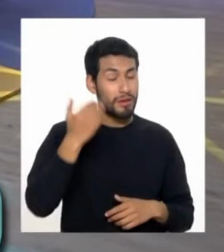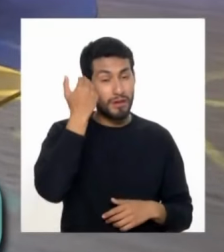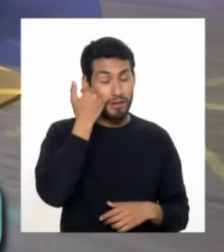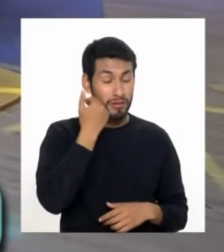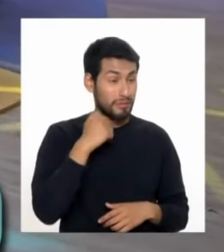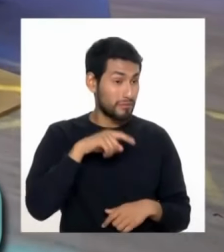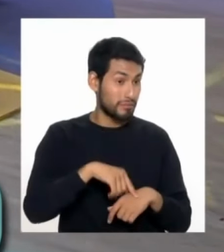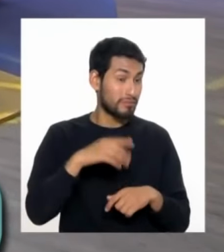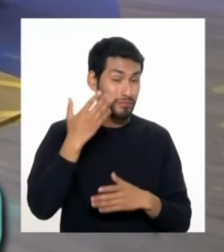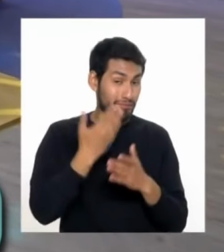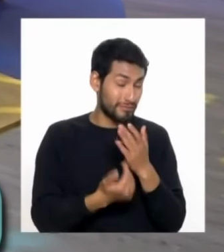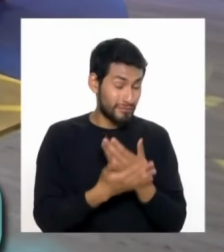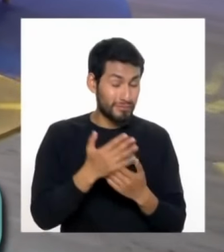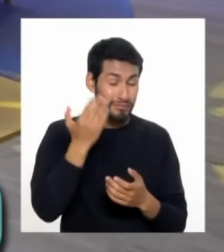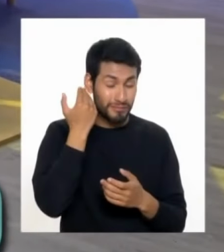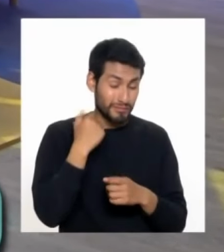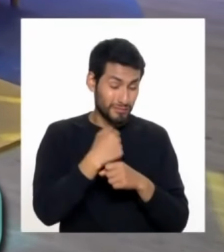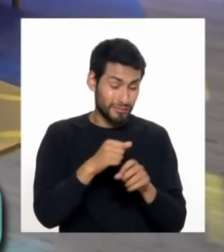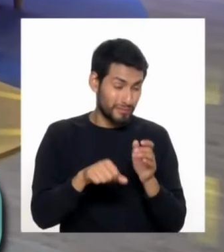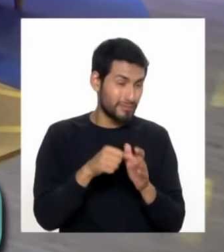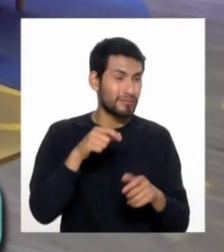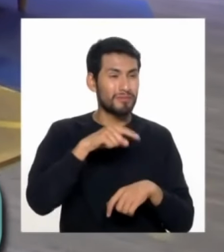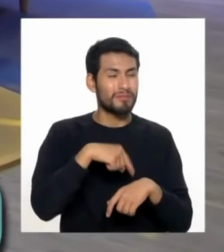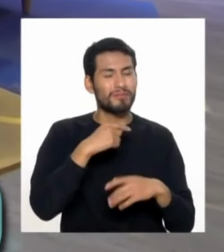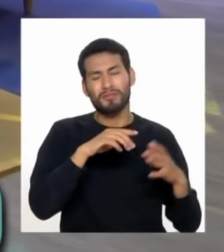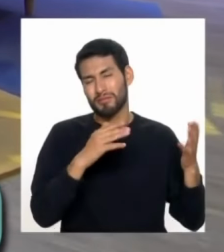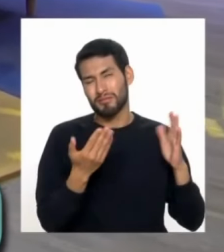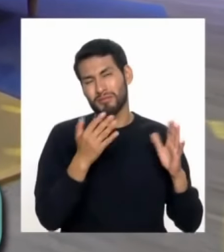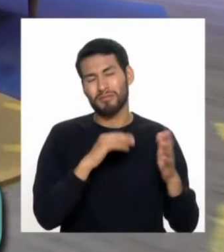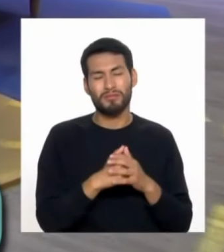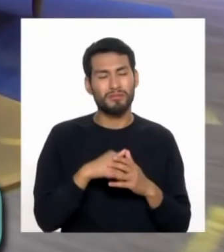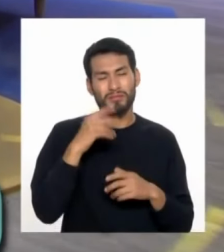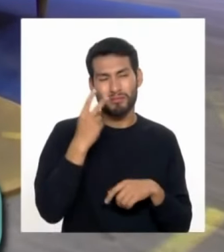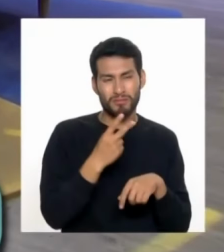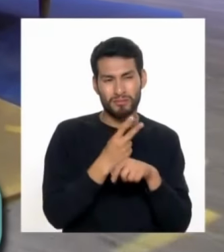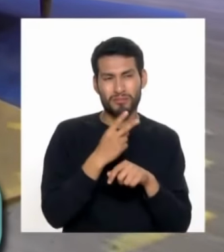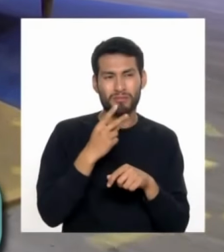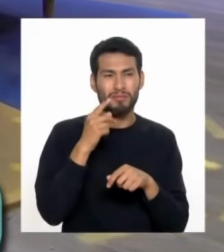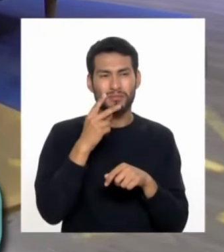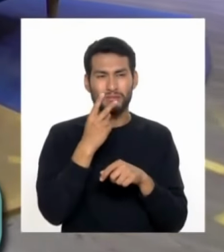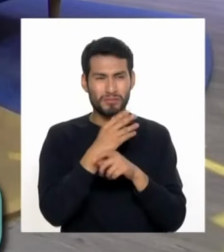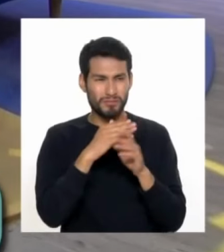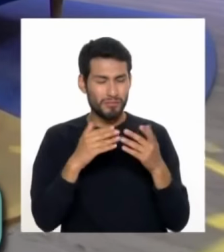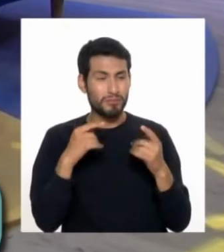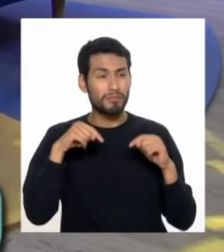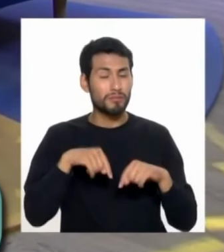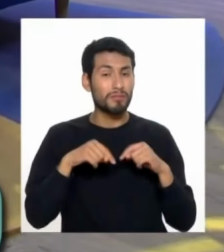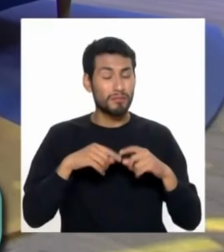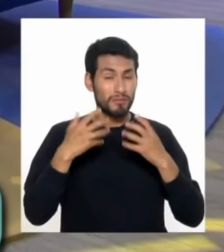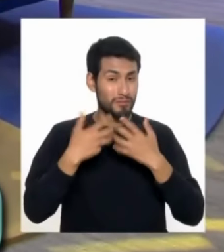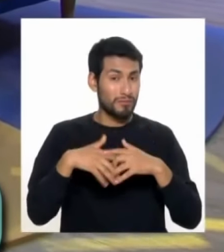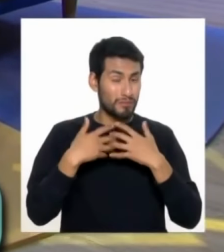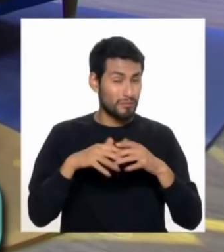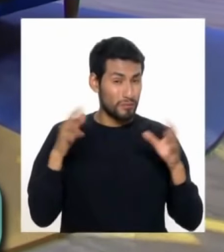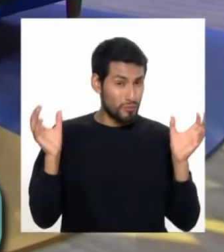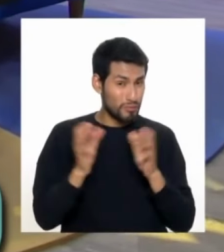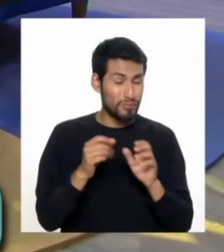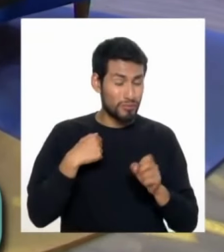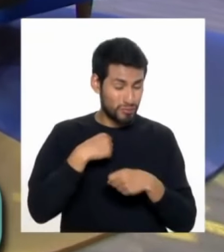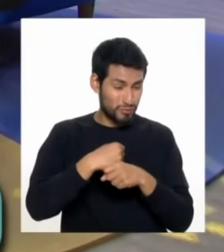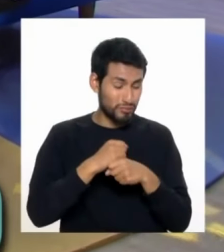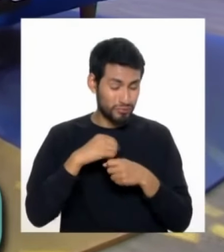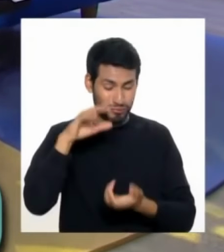los hacía a mano de manera más artesanal, yo me demoraba un promedio de 2 horas, 2 horas y media hacer uno. Pero actualmente con la maquinaria moderna que hemos